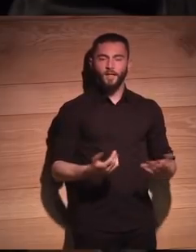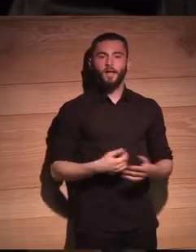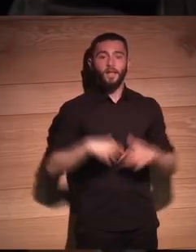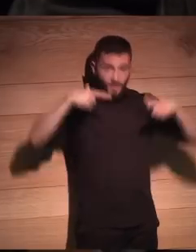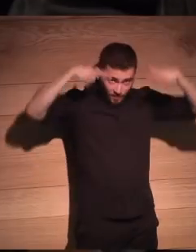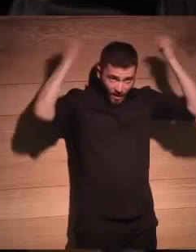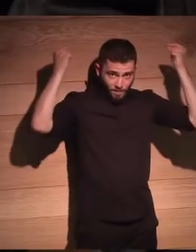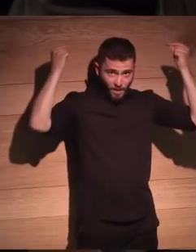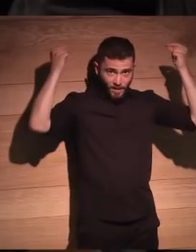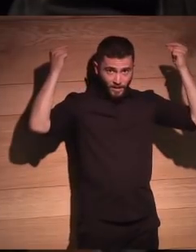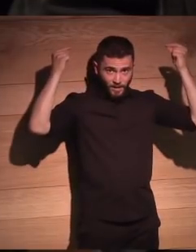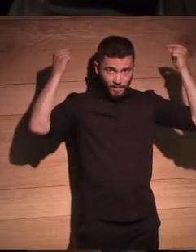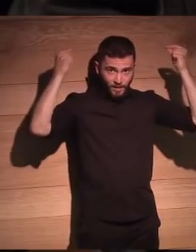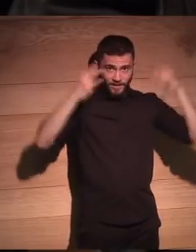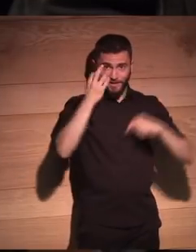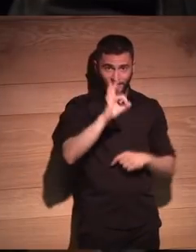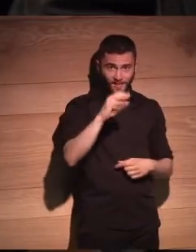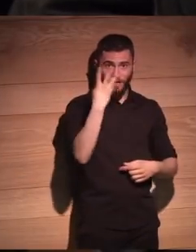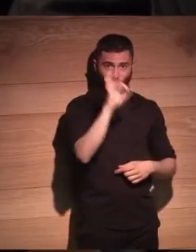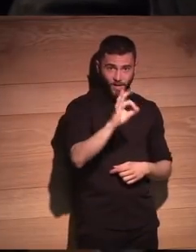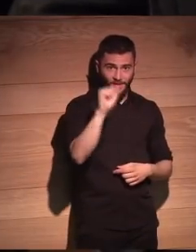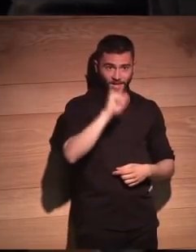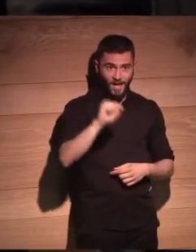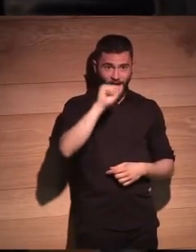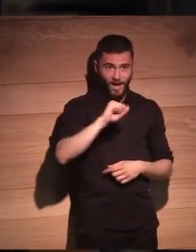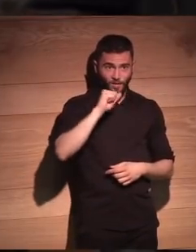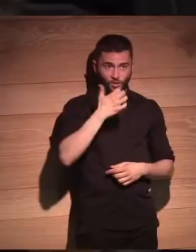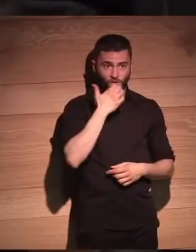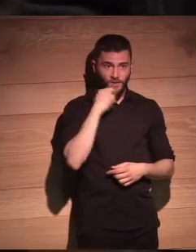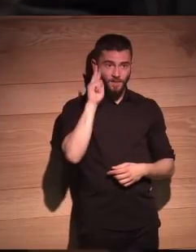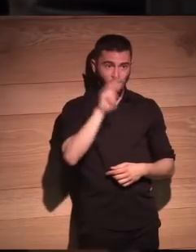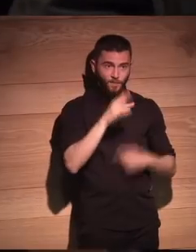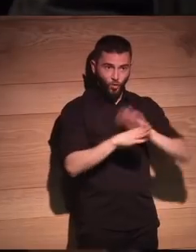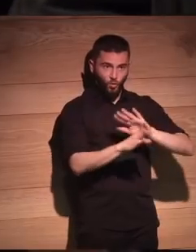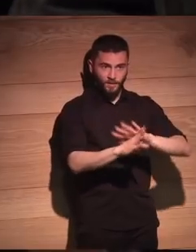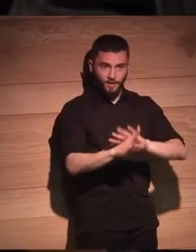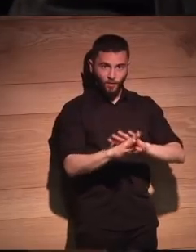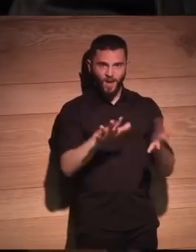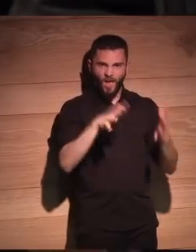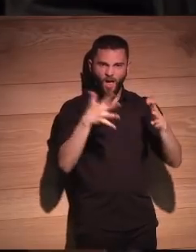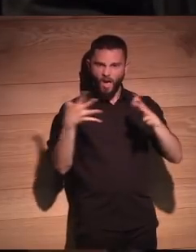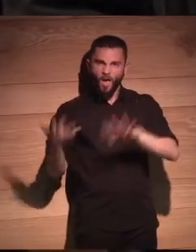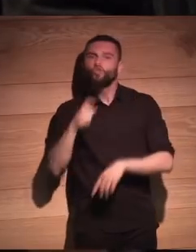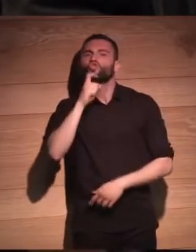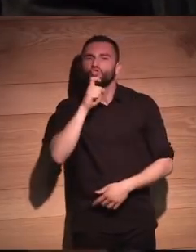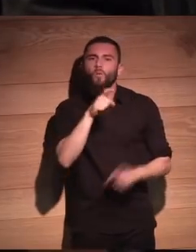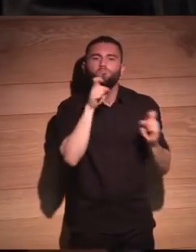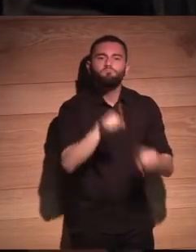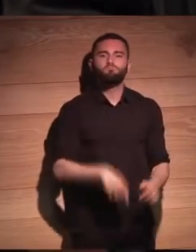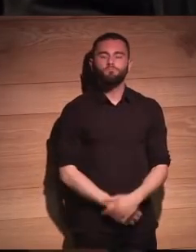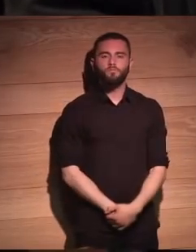el Batman ya dentro de 30, 40 años si se sigue viendo. ¿Cómo evolucionará?